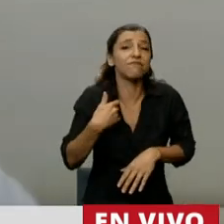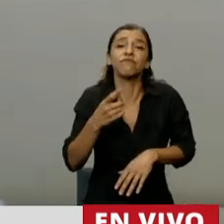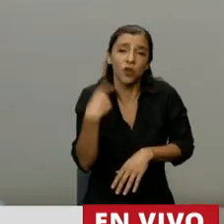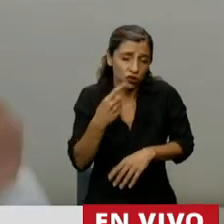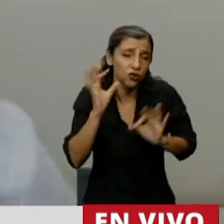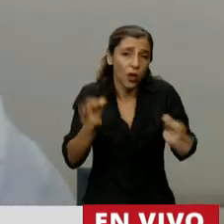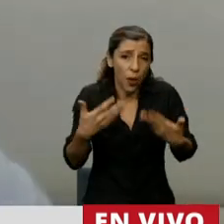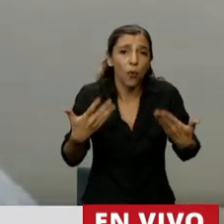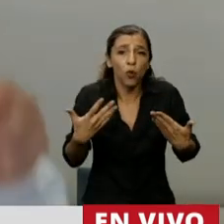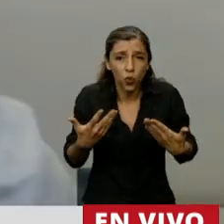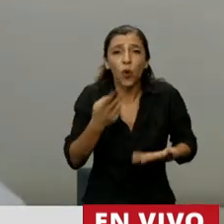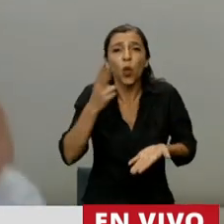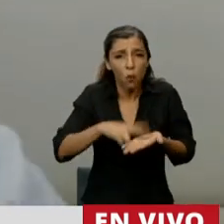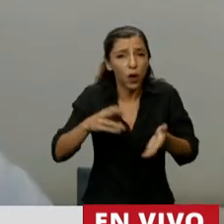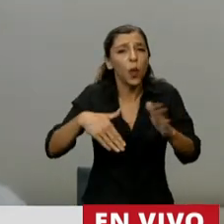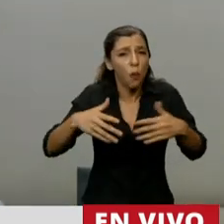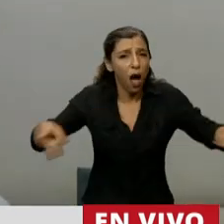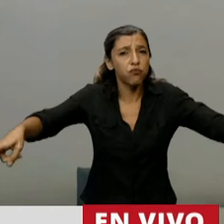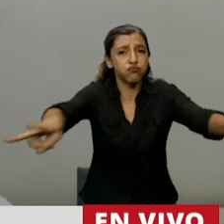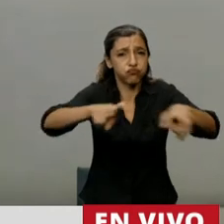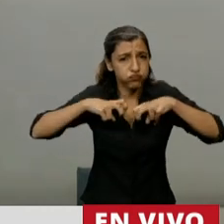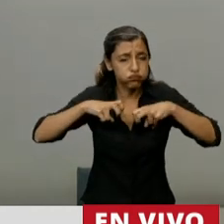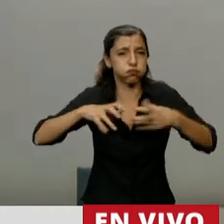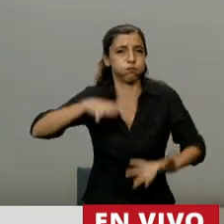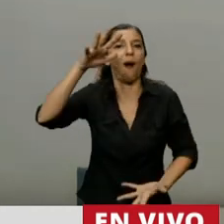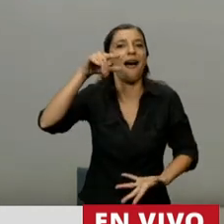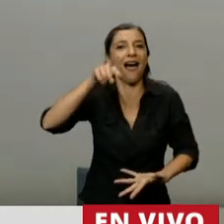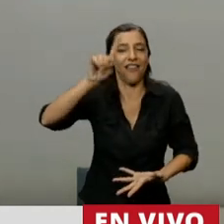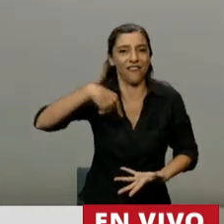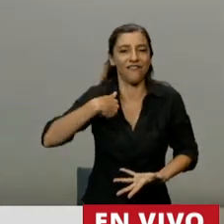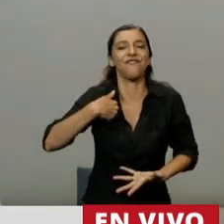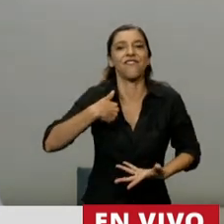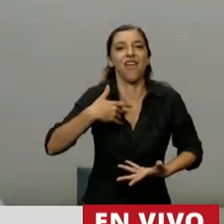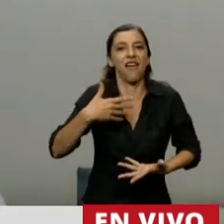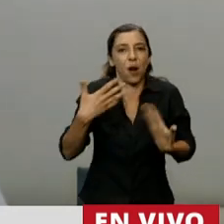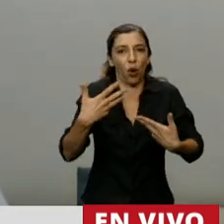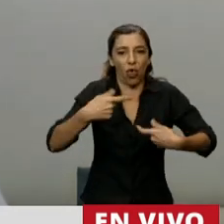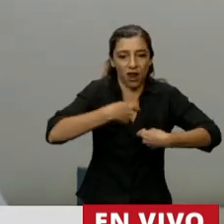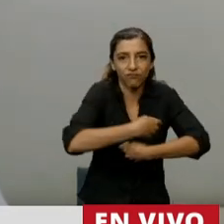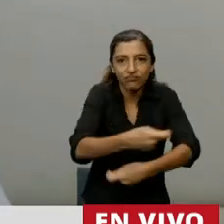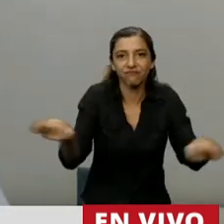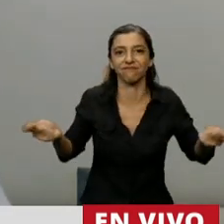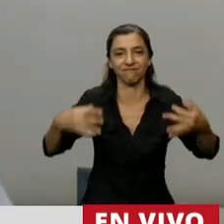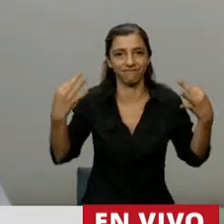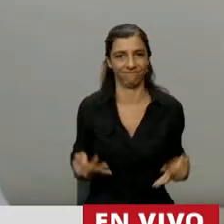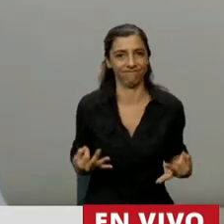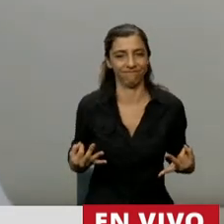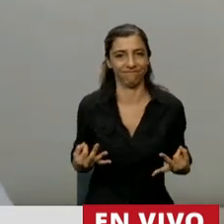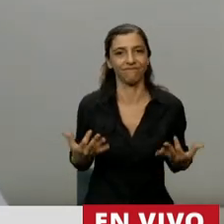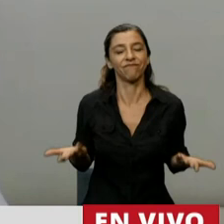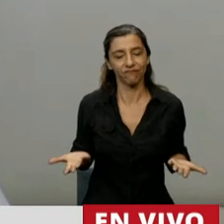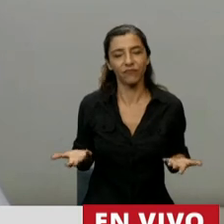impositiva va a subir y esa va a dar una fórmula virtuosa. Y como dijo Cassaretto, y termino de la misma manera, denos